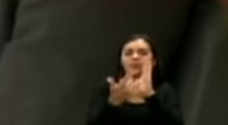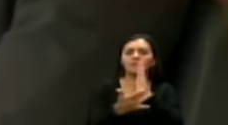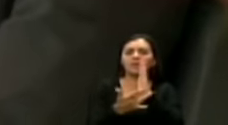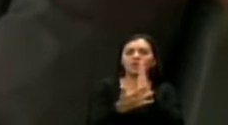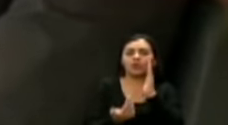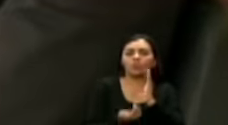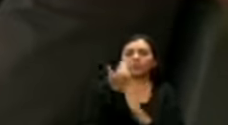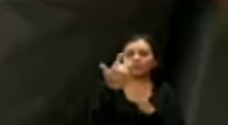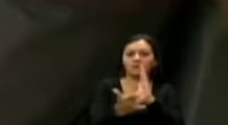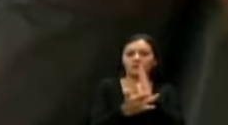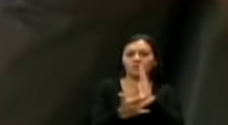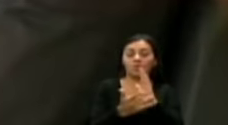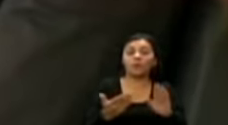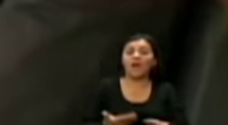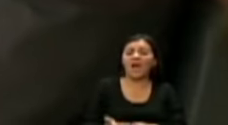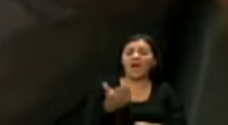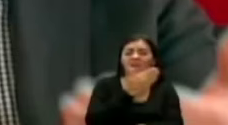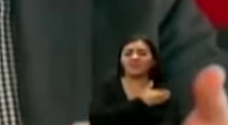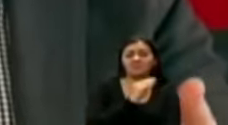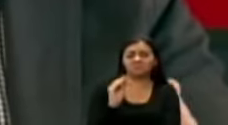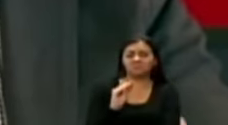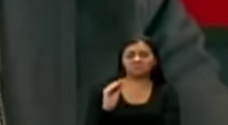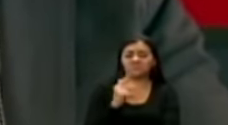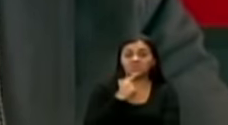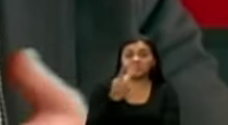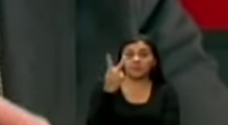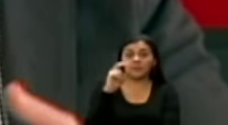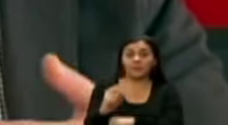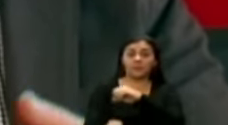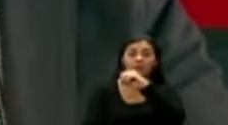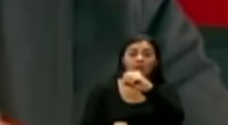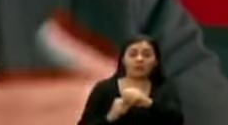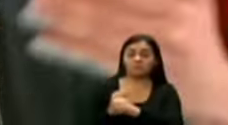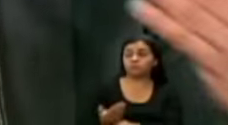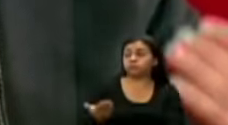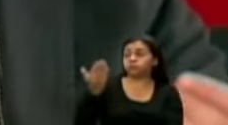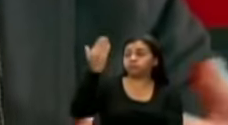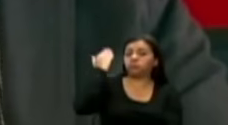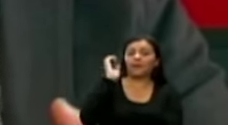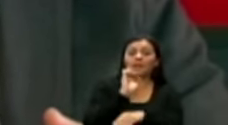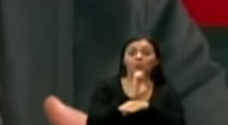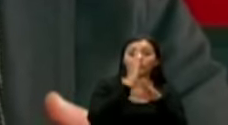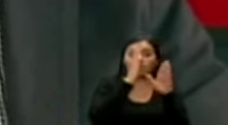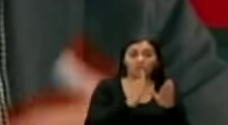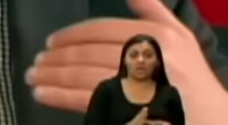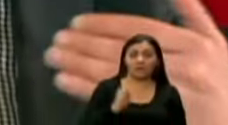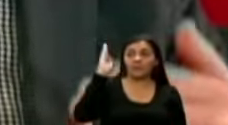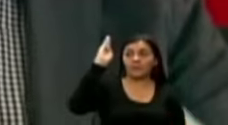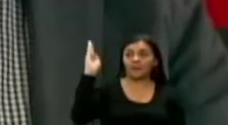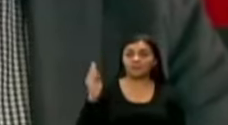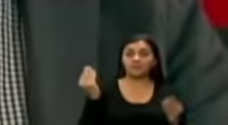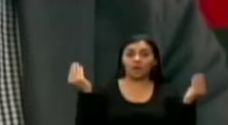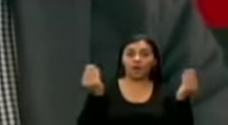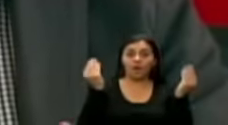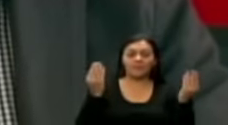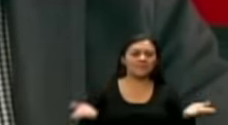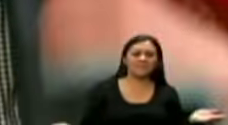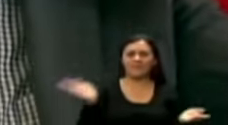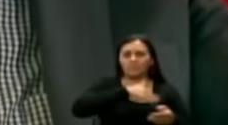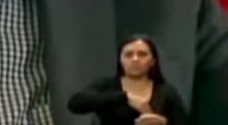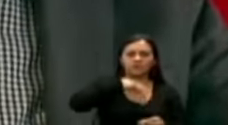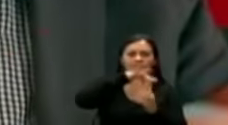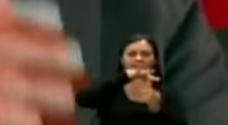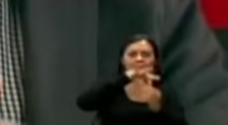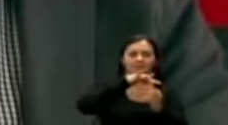pero antes no era común, 20 años atrás, ver a jóvenes ecuatorianos o brasileños ir a un proceso electoral